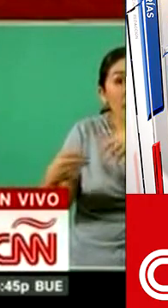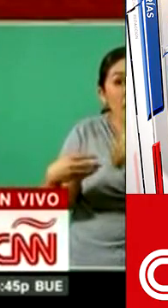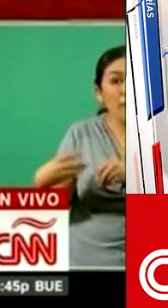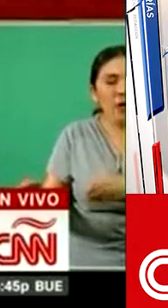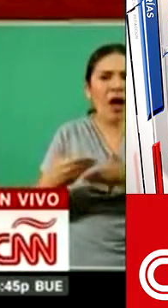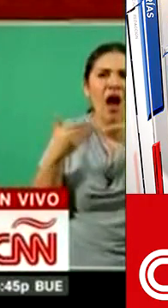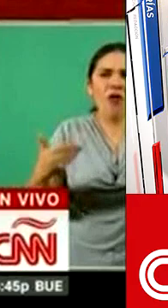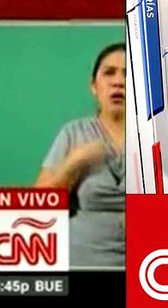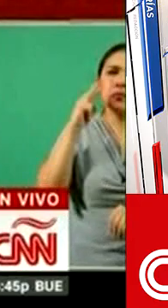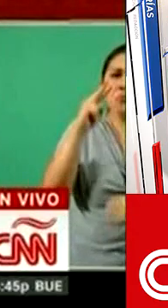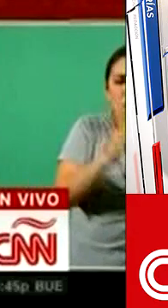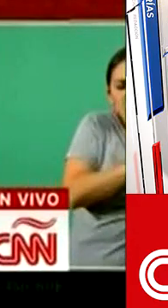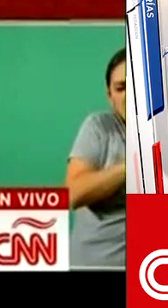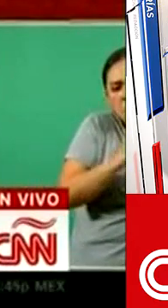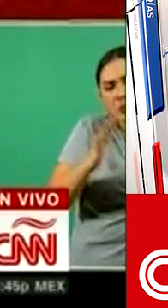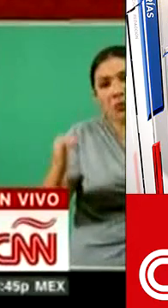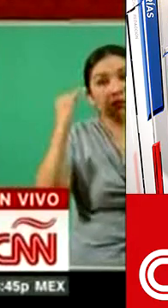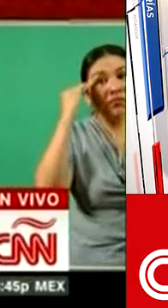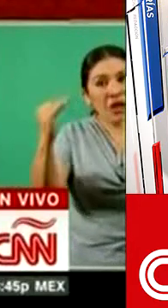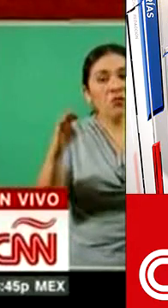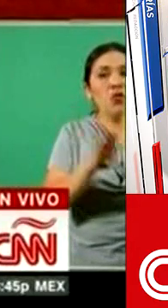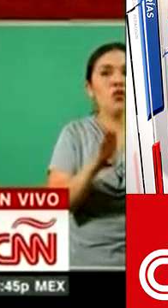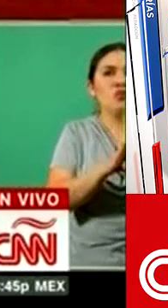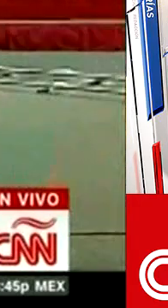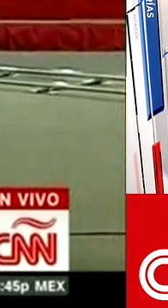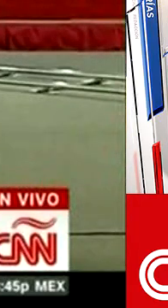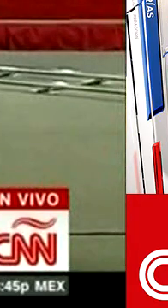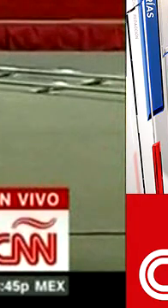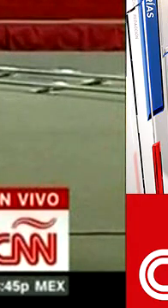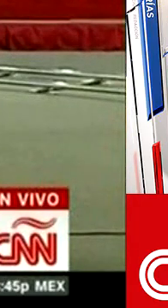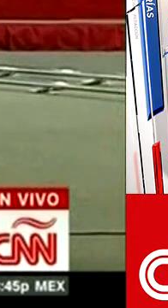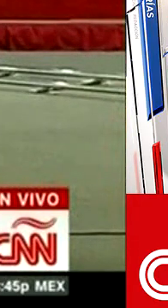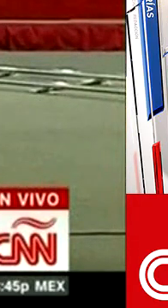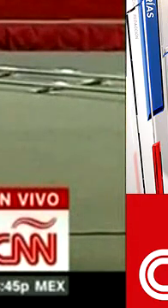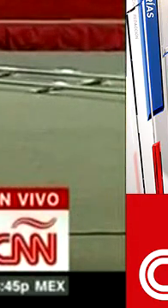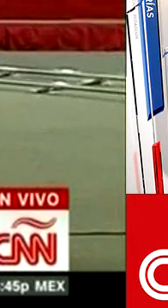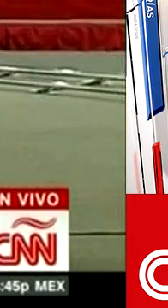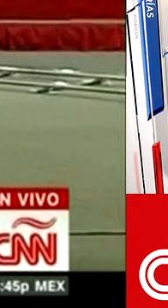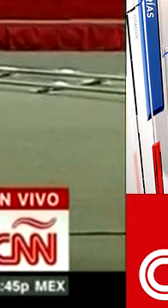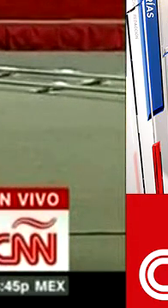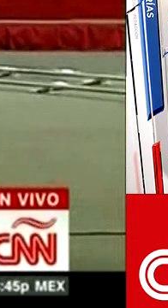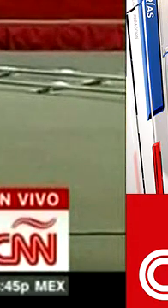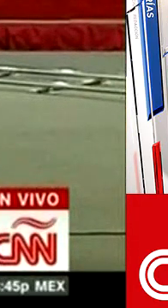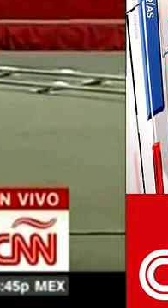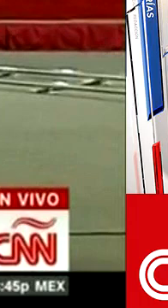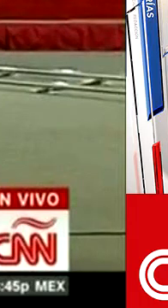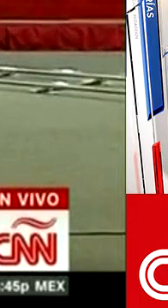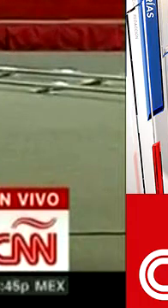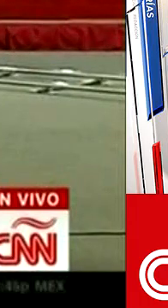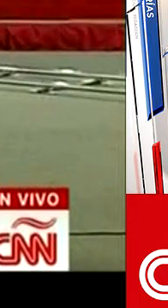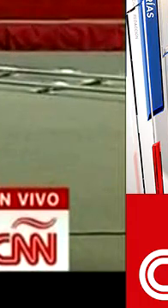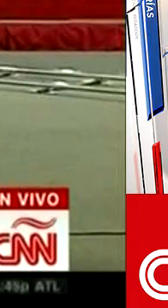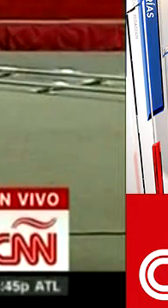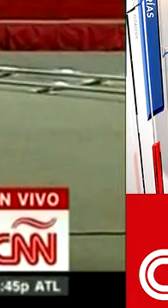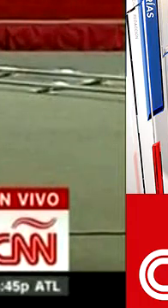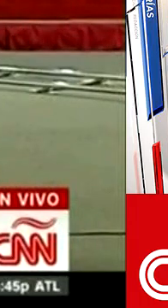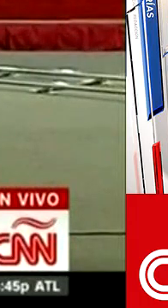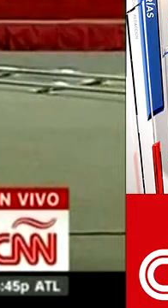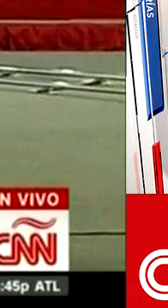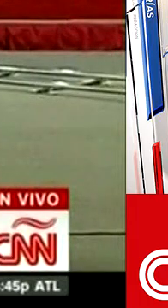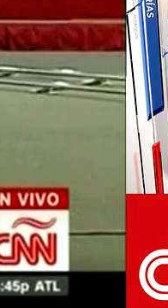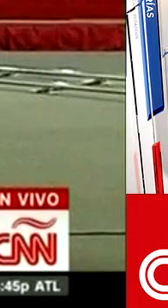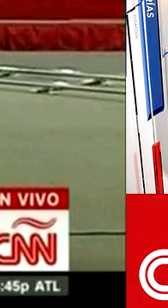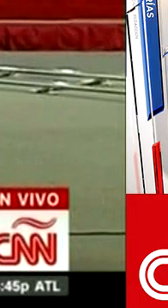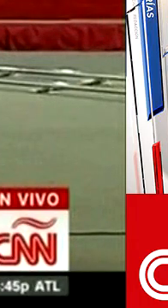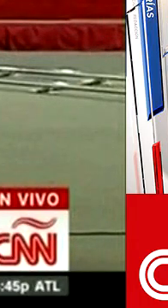epidemia y que pareciera que va a haber un aumento. Entonces, si yo dejo de tener esa información disponible, entonces yo